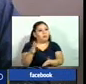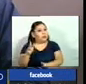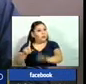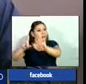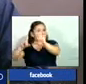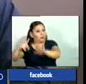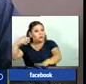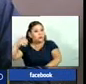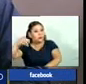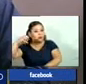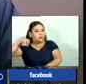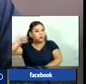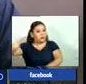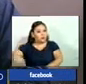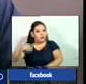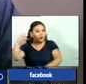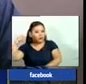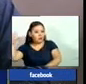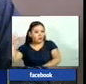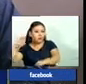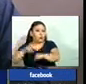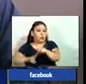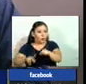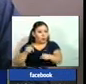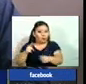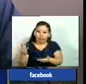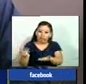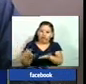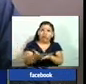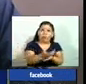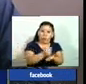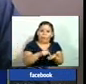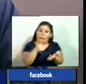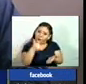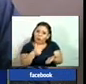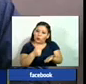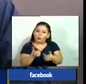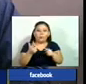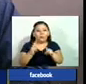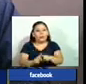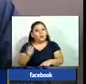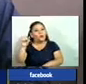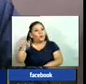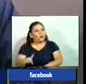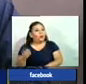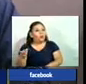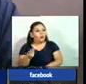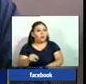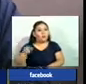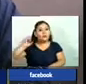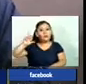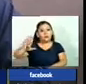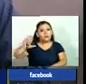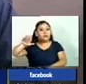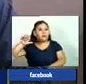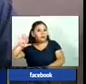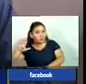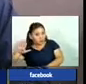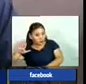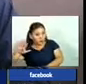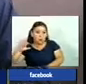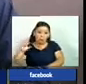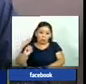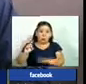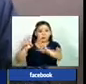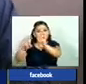600 mil dólares que es lo fuerte el fondo común y hoy por hoy se están recaudando entre 35 a 60